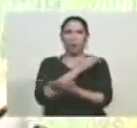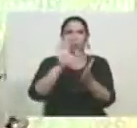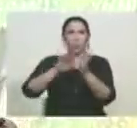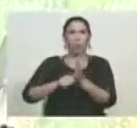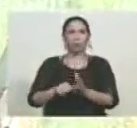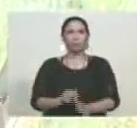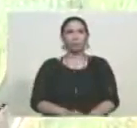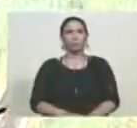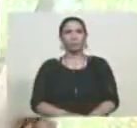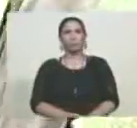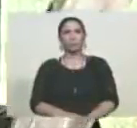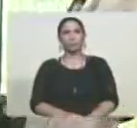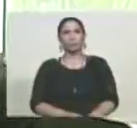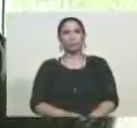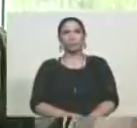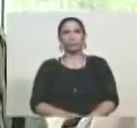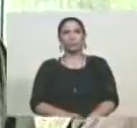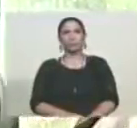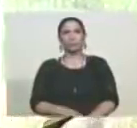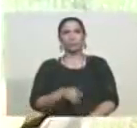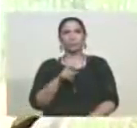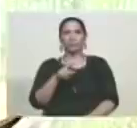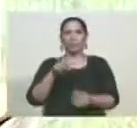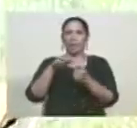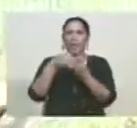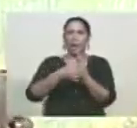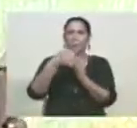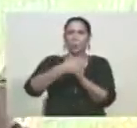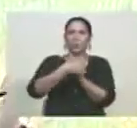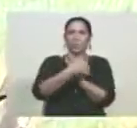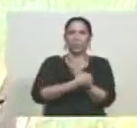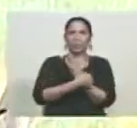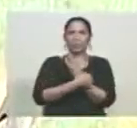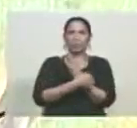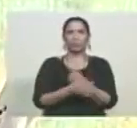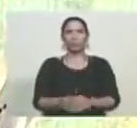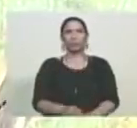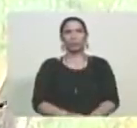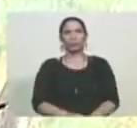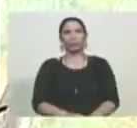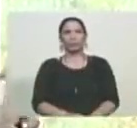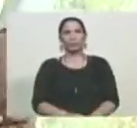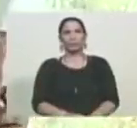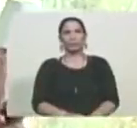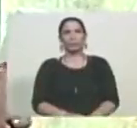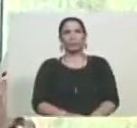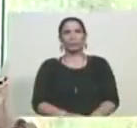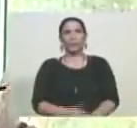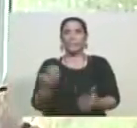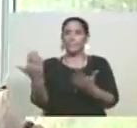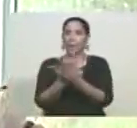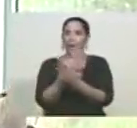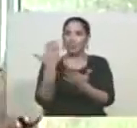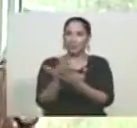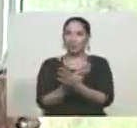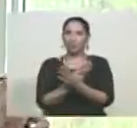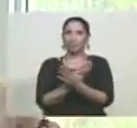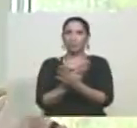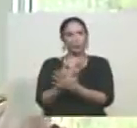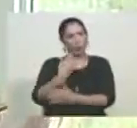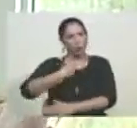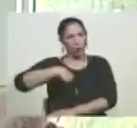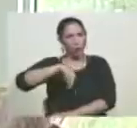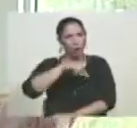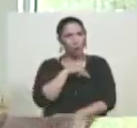quitarruidos, Diosdado? Son los camburitos esos amarillos, el cuyaco, el plátano.